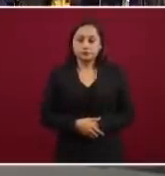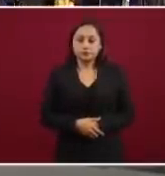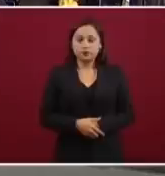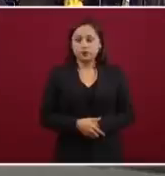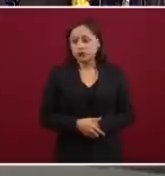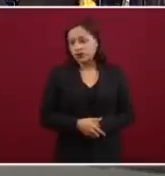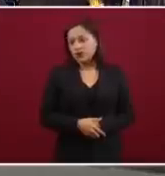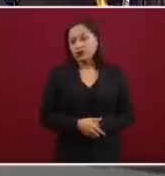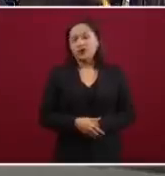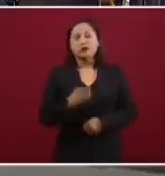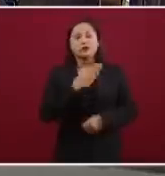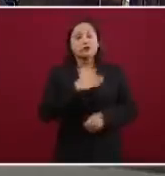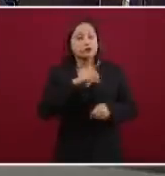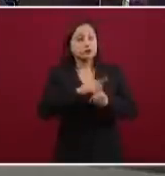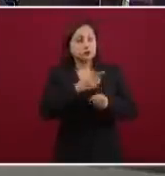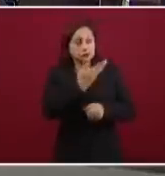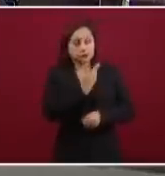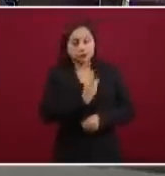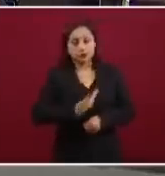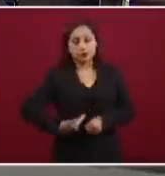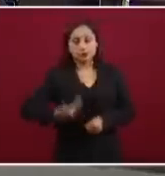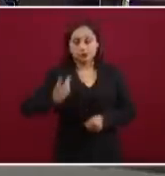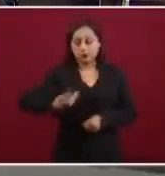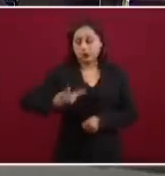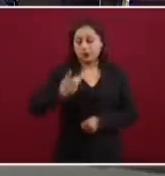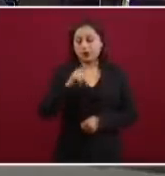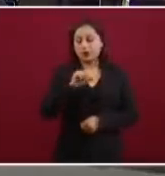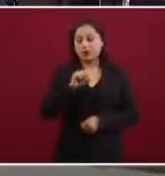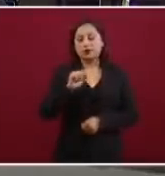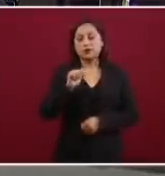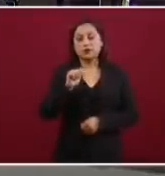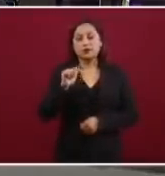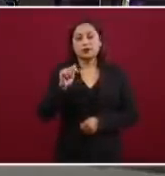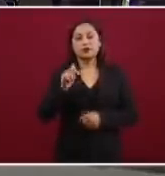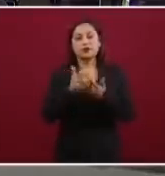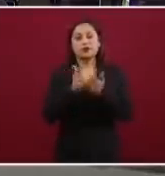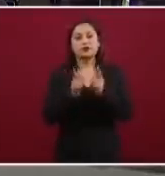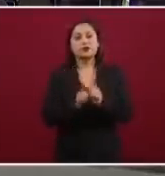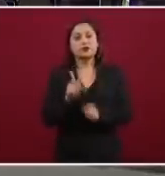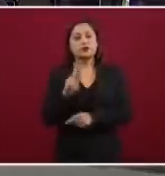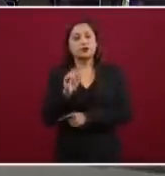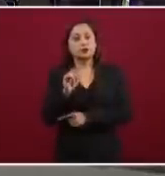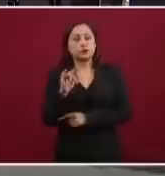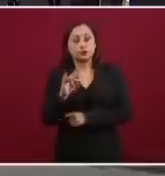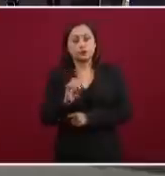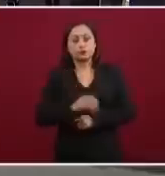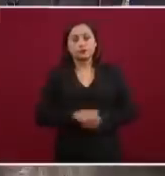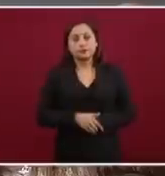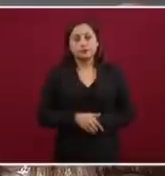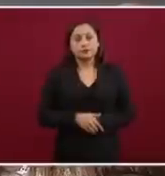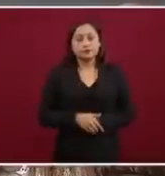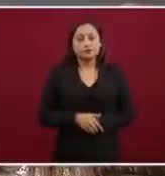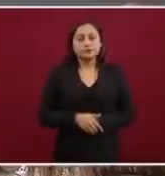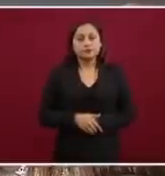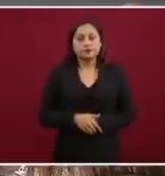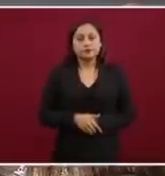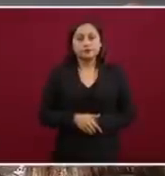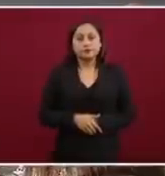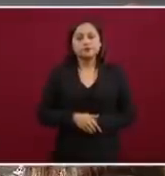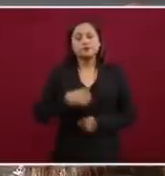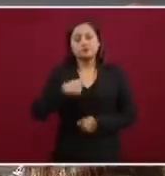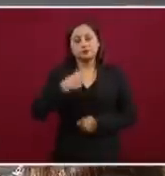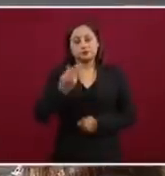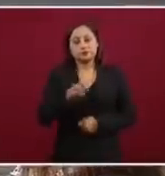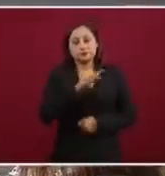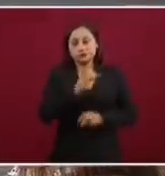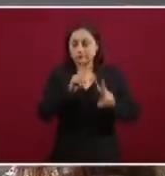Sí, buenos días, presidente. Hans Salazar, de ZMG, Grupo Político. A propósito de los presidentes